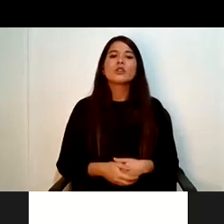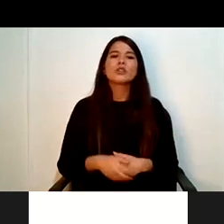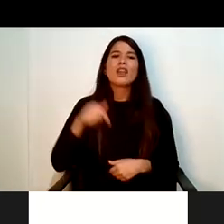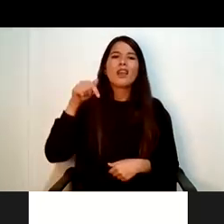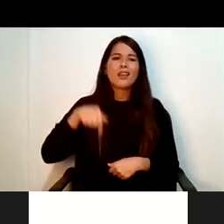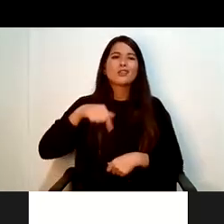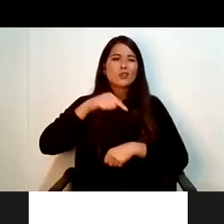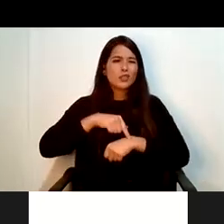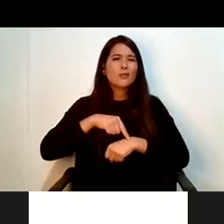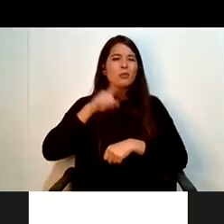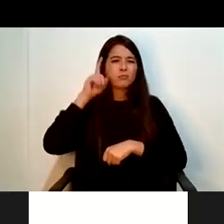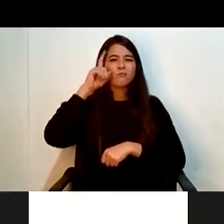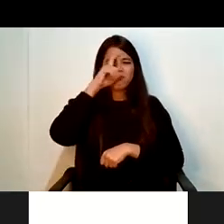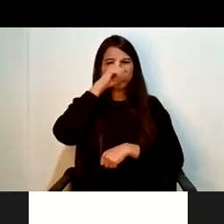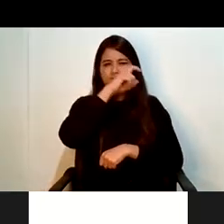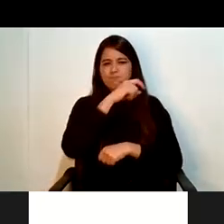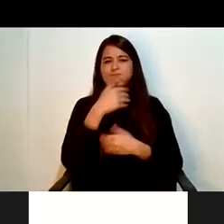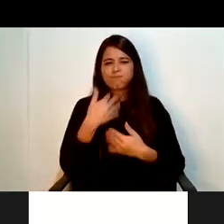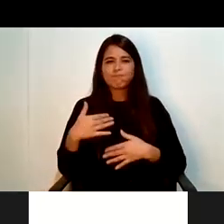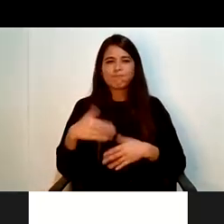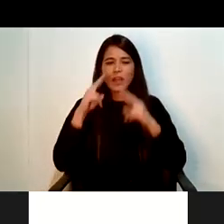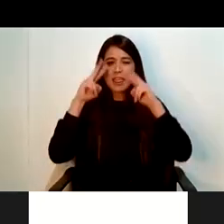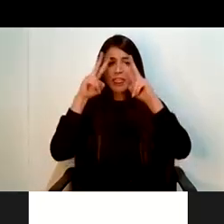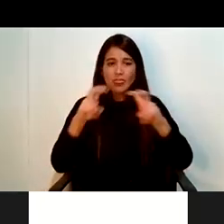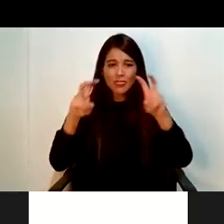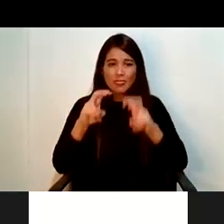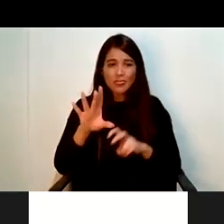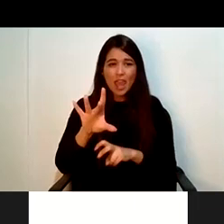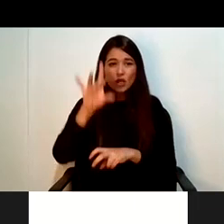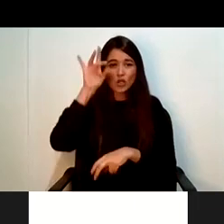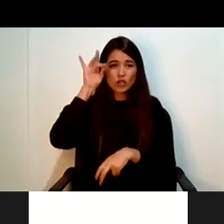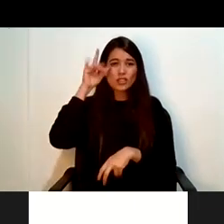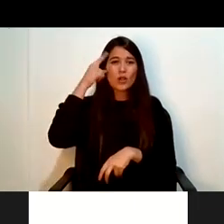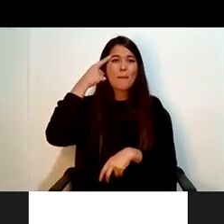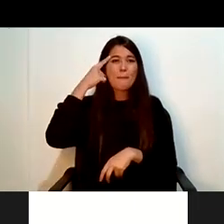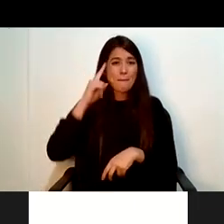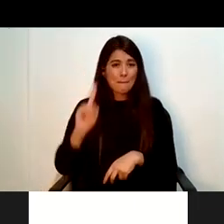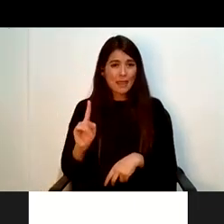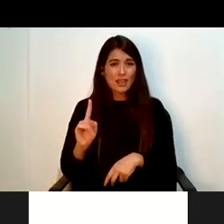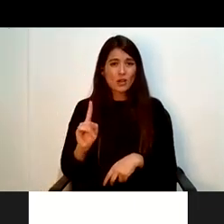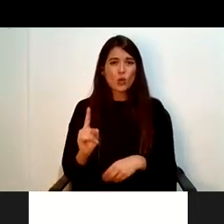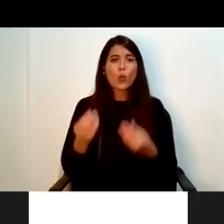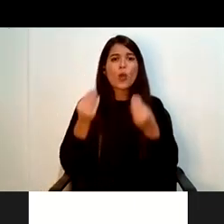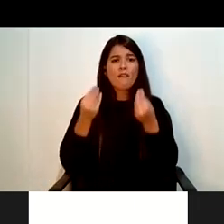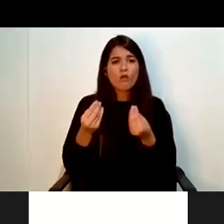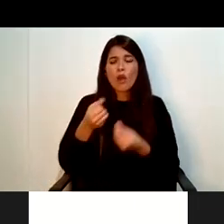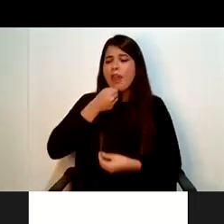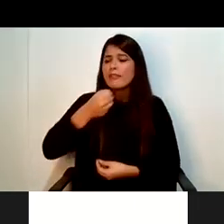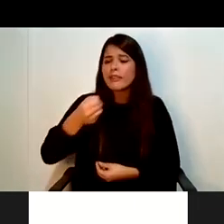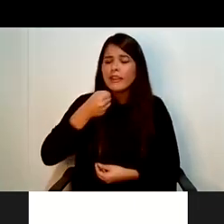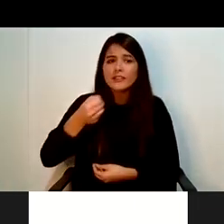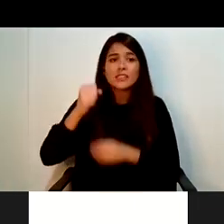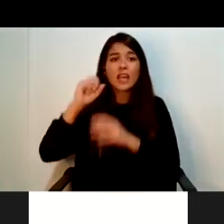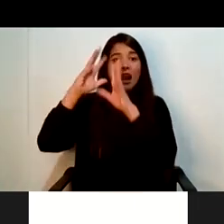está un poquito más complejo el diagnóstico, pero creo que con una buena entrevista a la familia